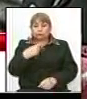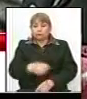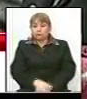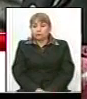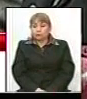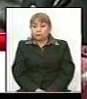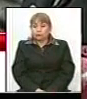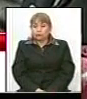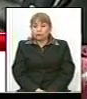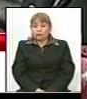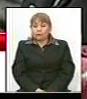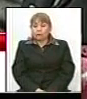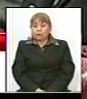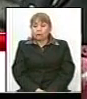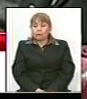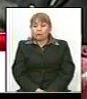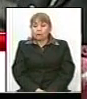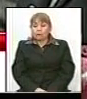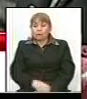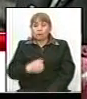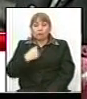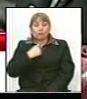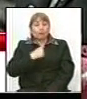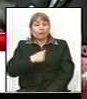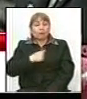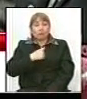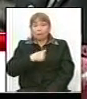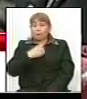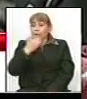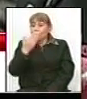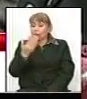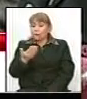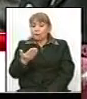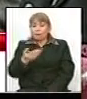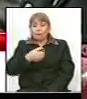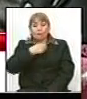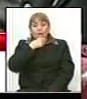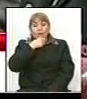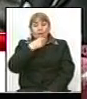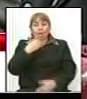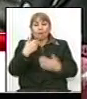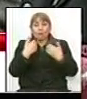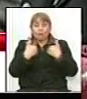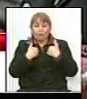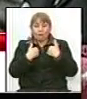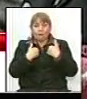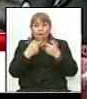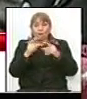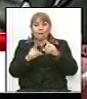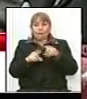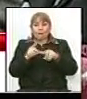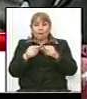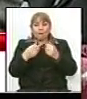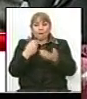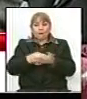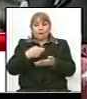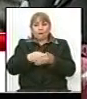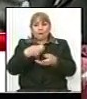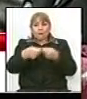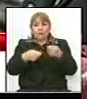favor. Y lamentablemente estos adultos mayores solamente tienen alguna actividad que renta económicamente